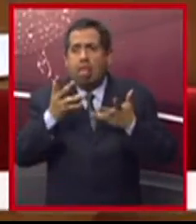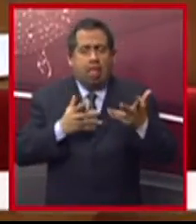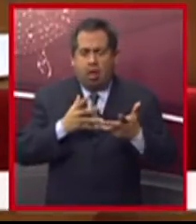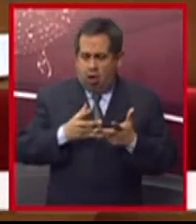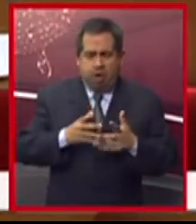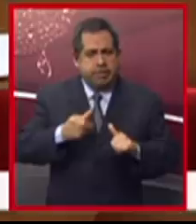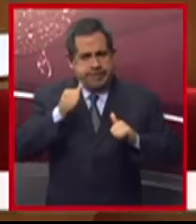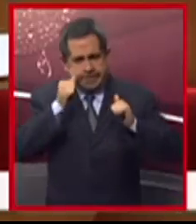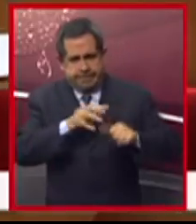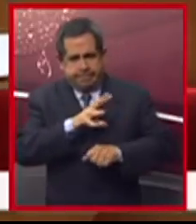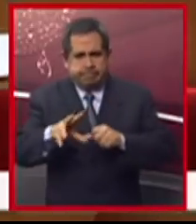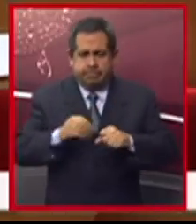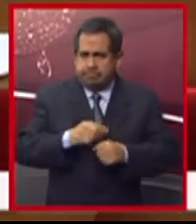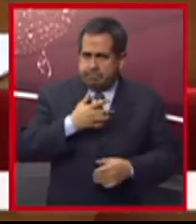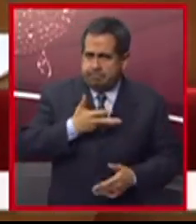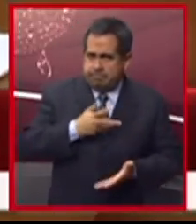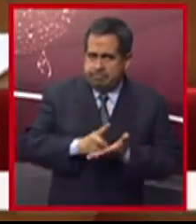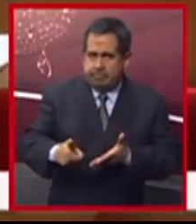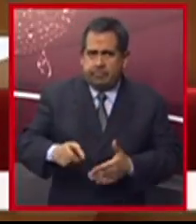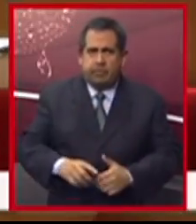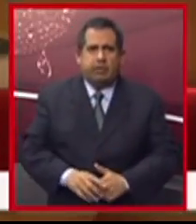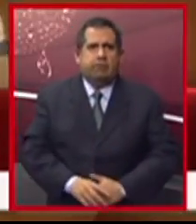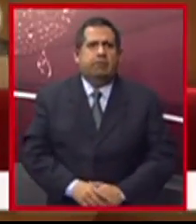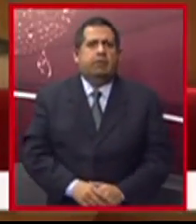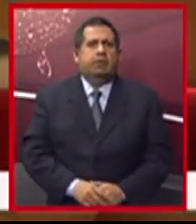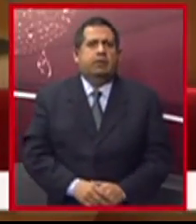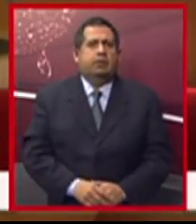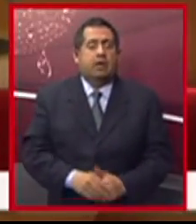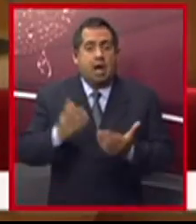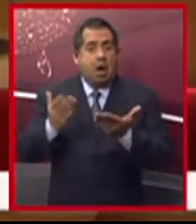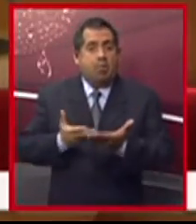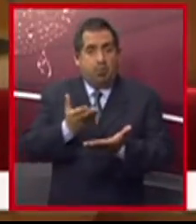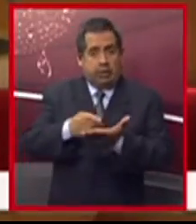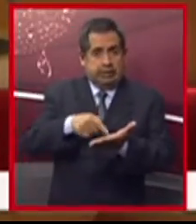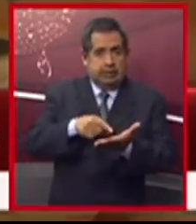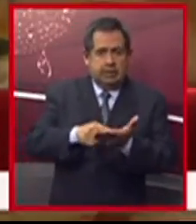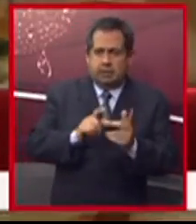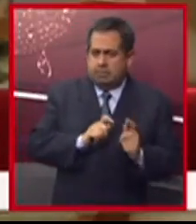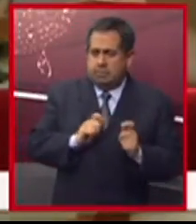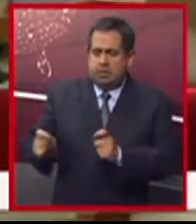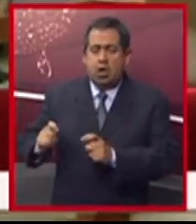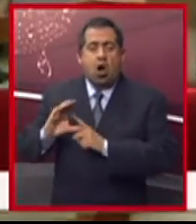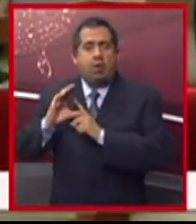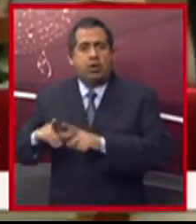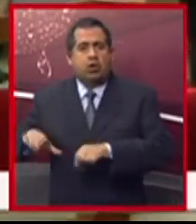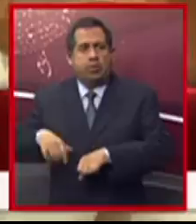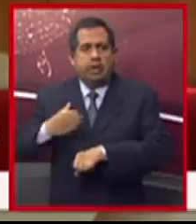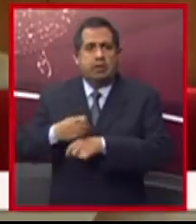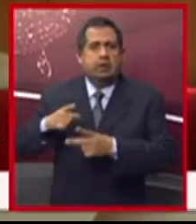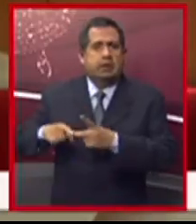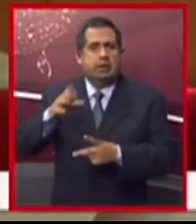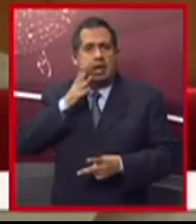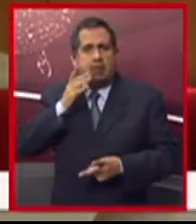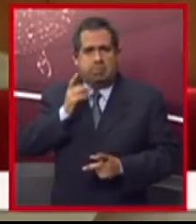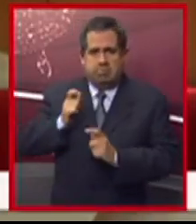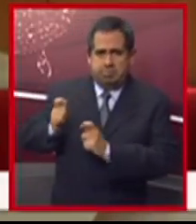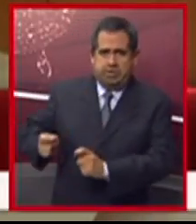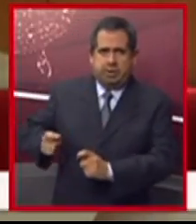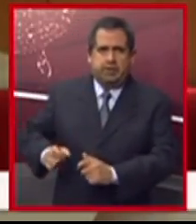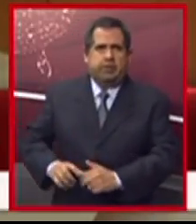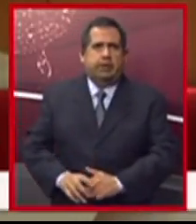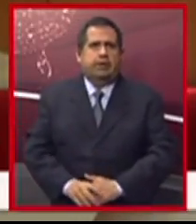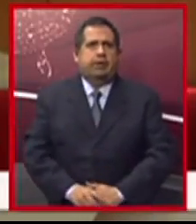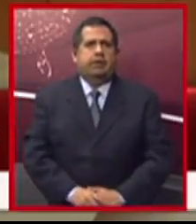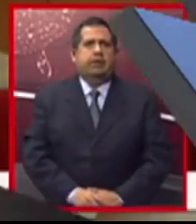jurídica a la que tiene derecho. La propuesta se remitió a la Comisión de Gobernación de la Cámara de Diputados.